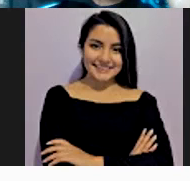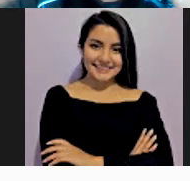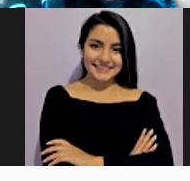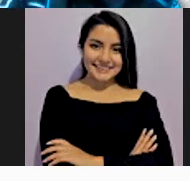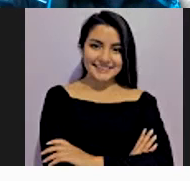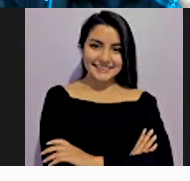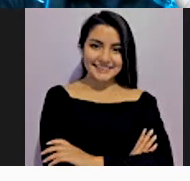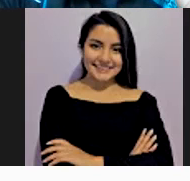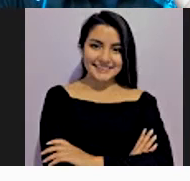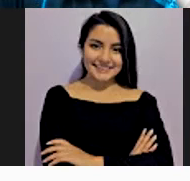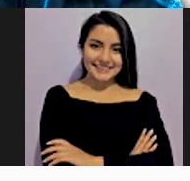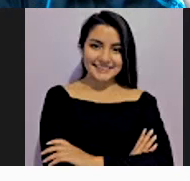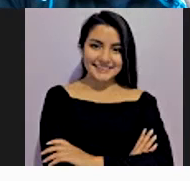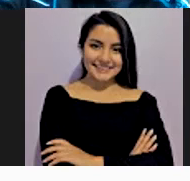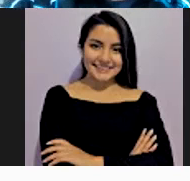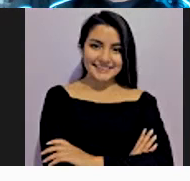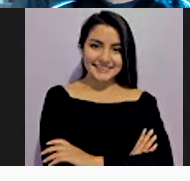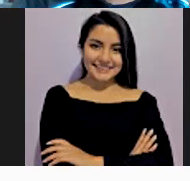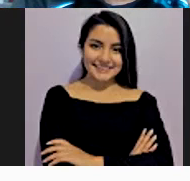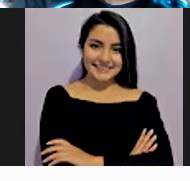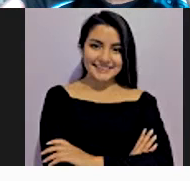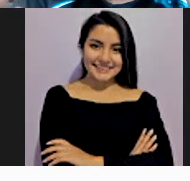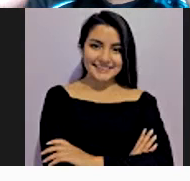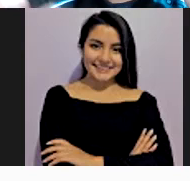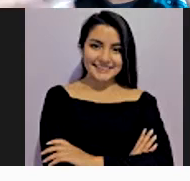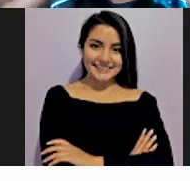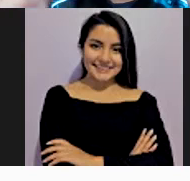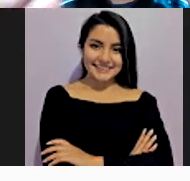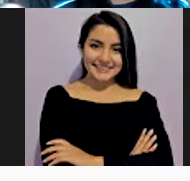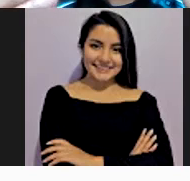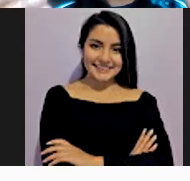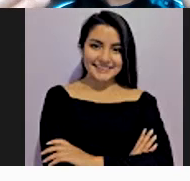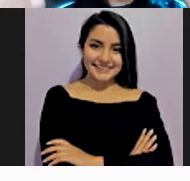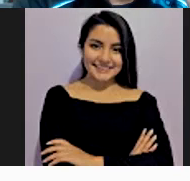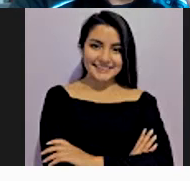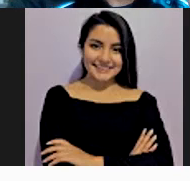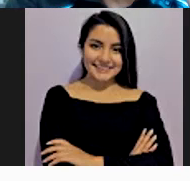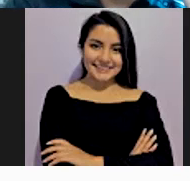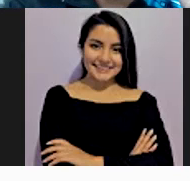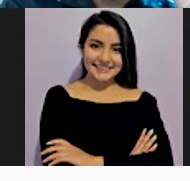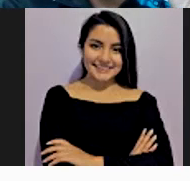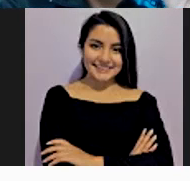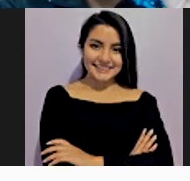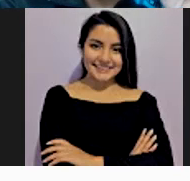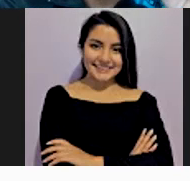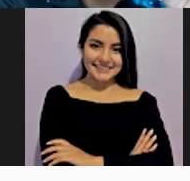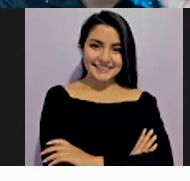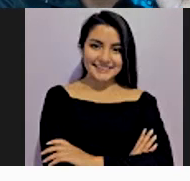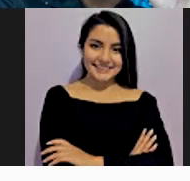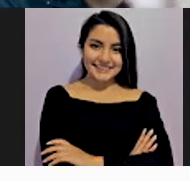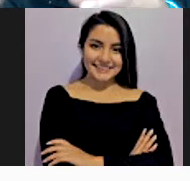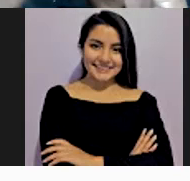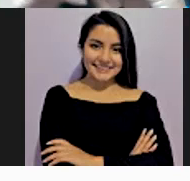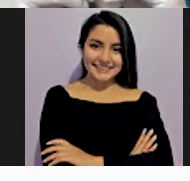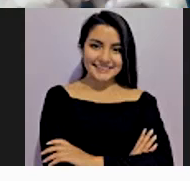igual, la asunción, en este caso, los fundamentos además de basarse en la potencia, dice que la energía, en este